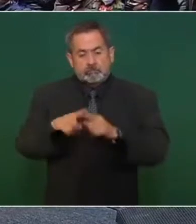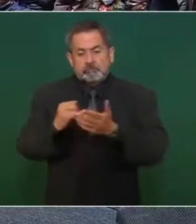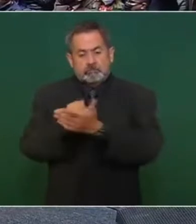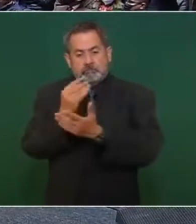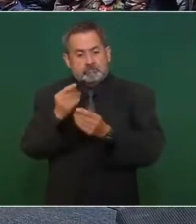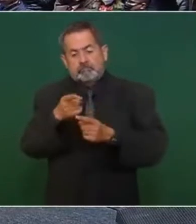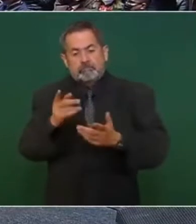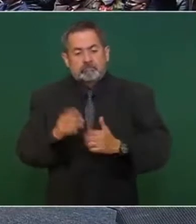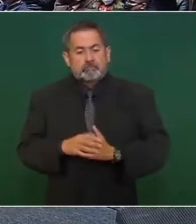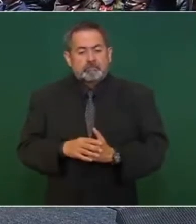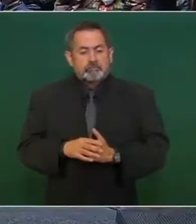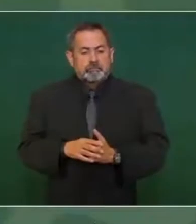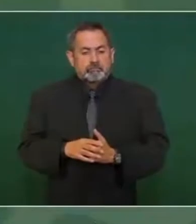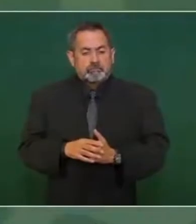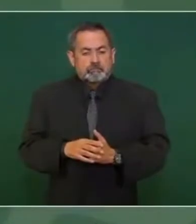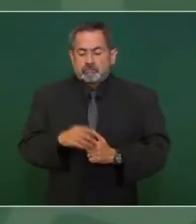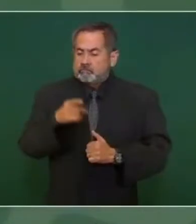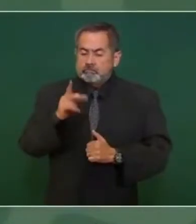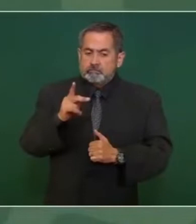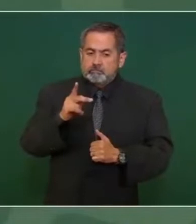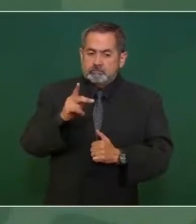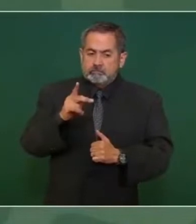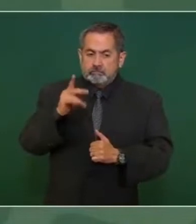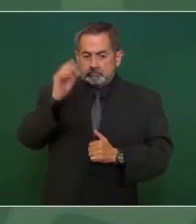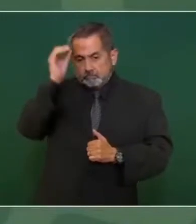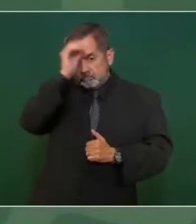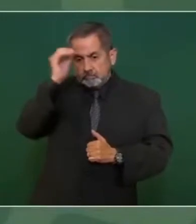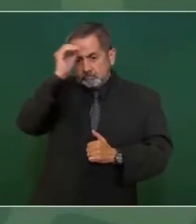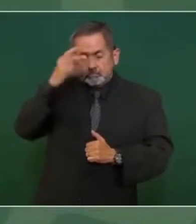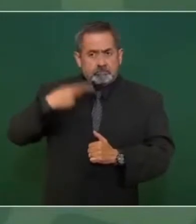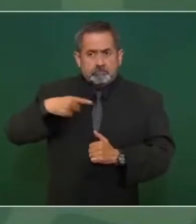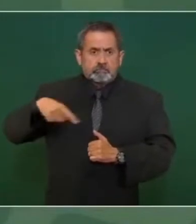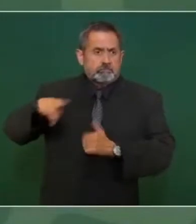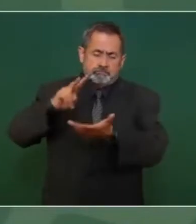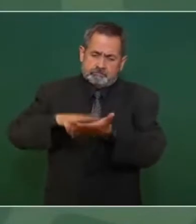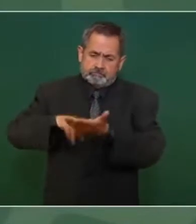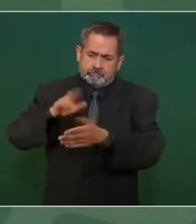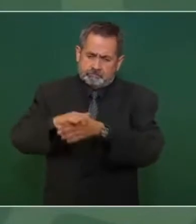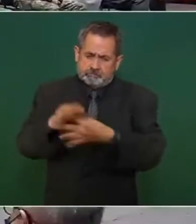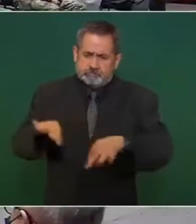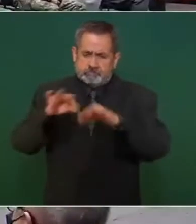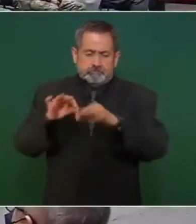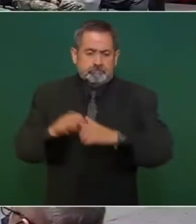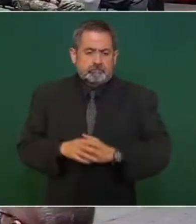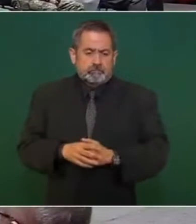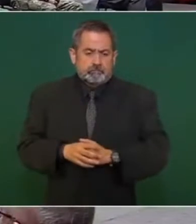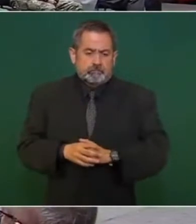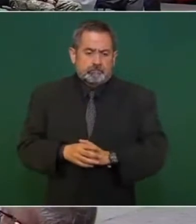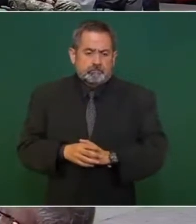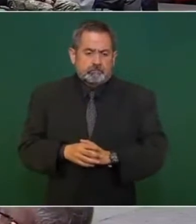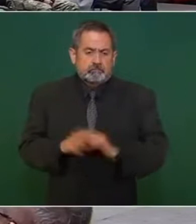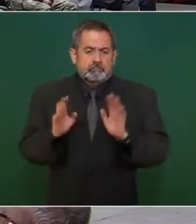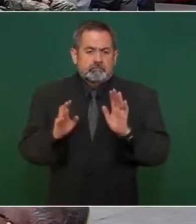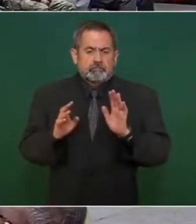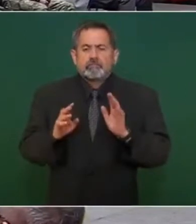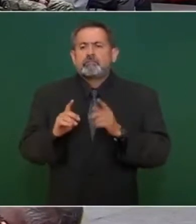mucho, tiene más peso la opinión de la gente. Sí, pero su opinión pesa en la gente. Sí, ¿a dónde